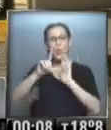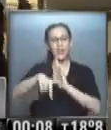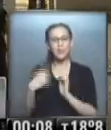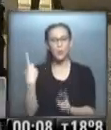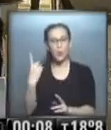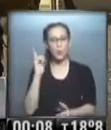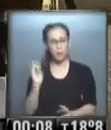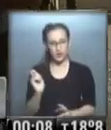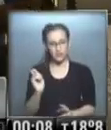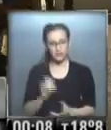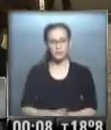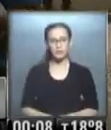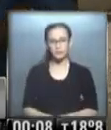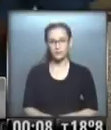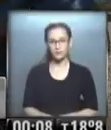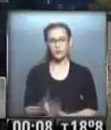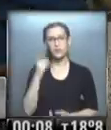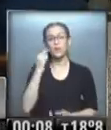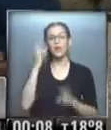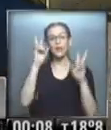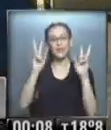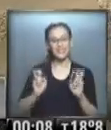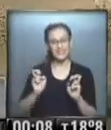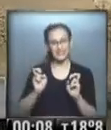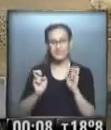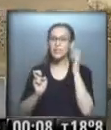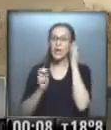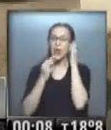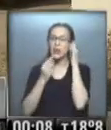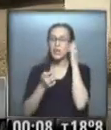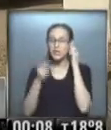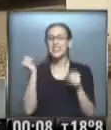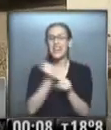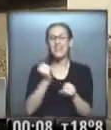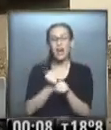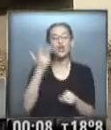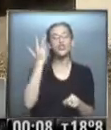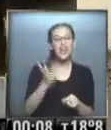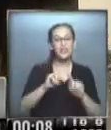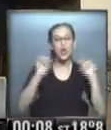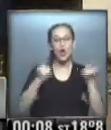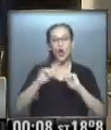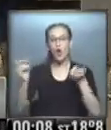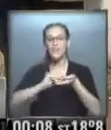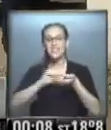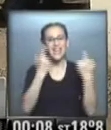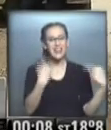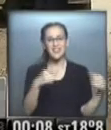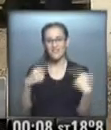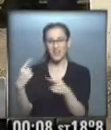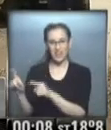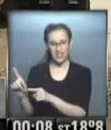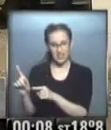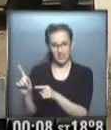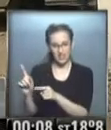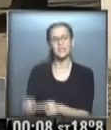Enrique Sinestrari, que investiga la causa, y destacó que el procedimiento se realizó en tres oficinas diferentes: finanzas, armamentos